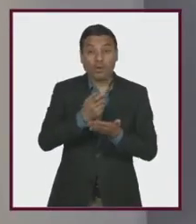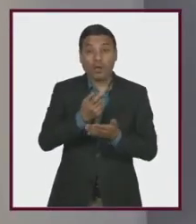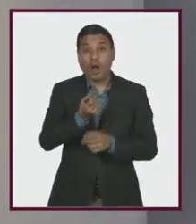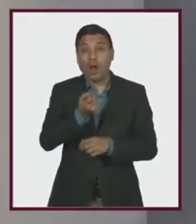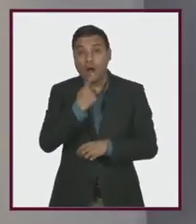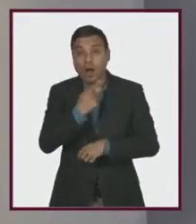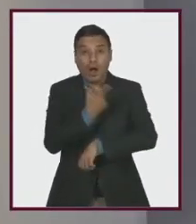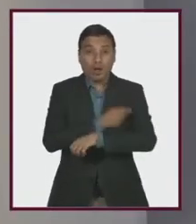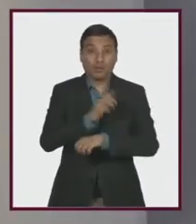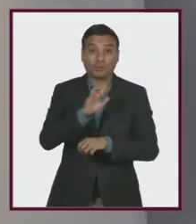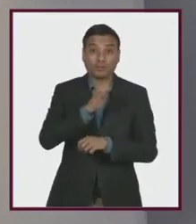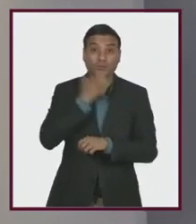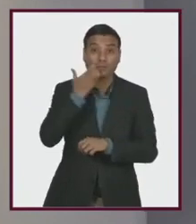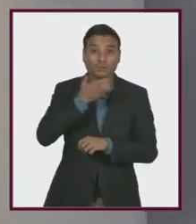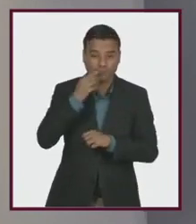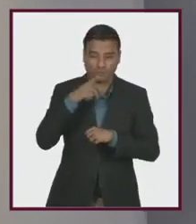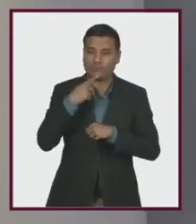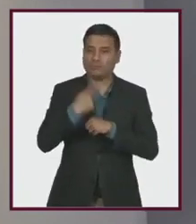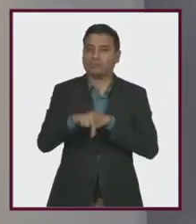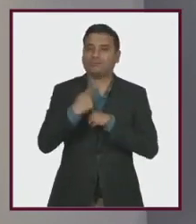biológica de